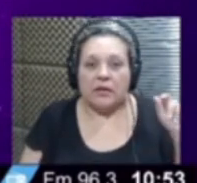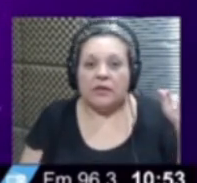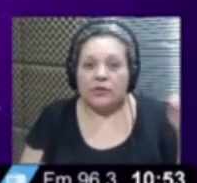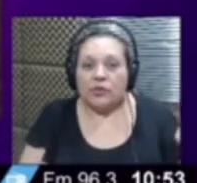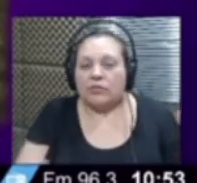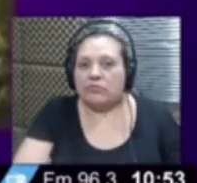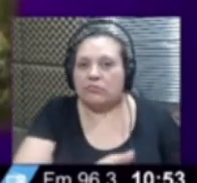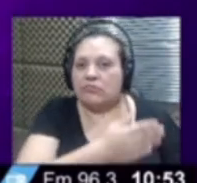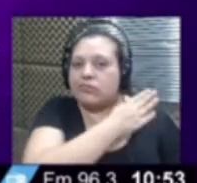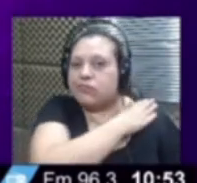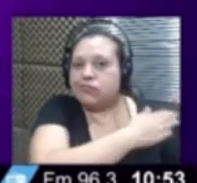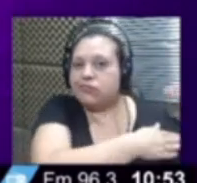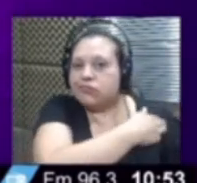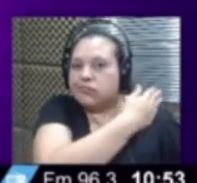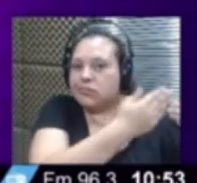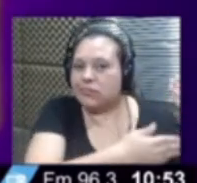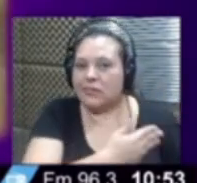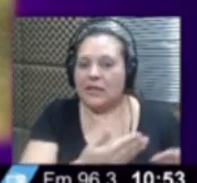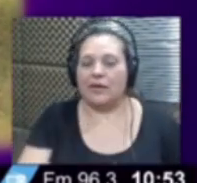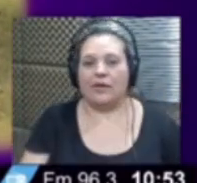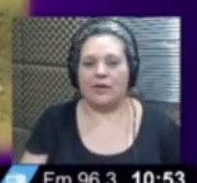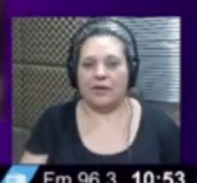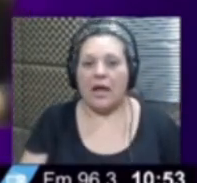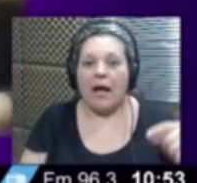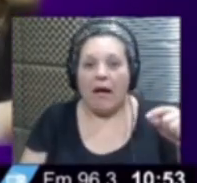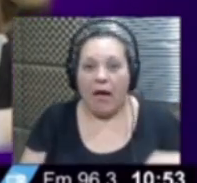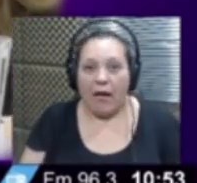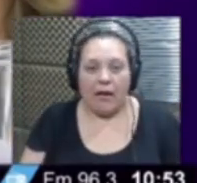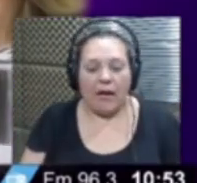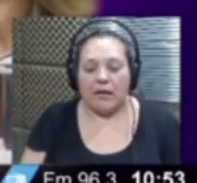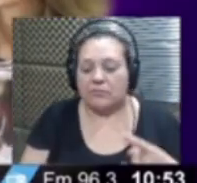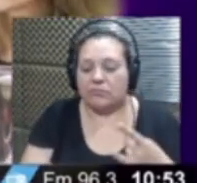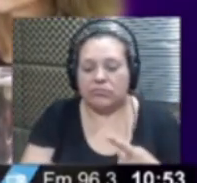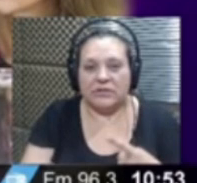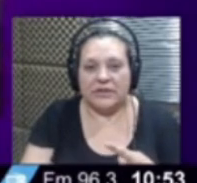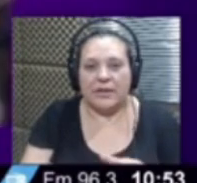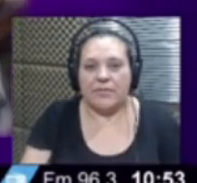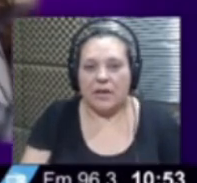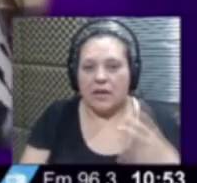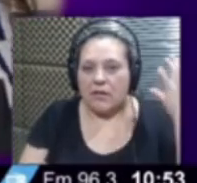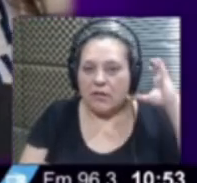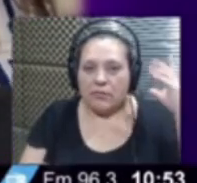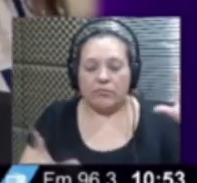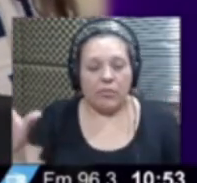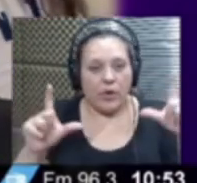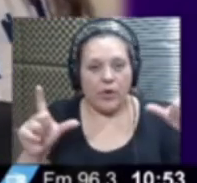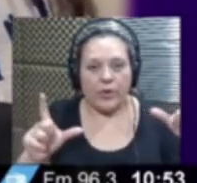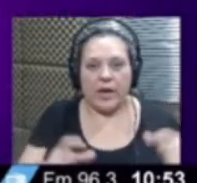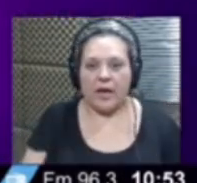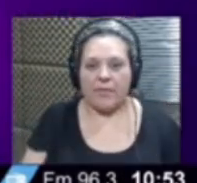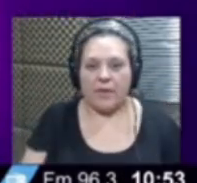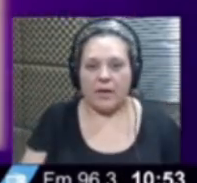haciendo. Así que acá hay un canal, acá hay un lugar. Y bueno, Muchas próximamente gracias. ya te vamos a invitar